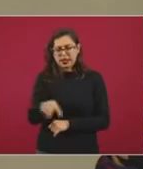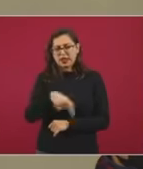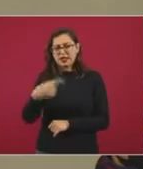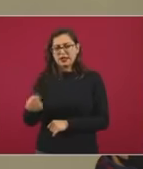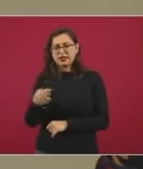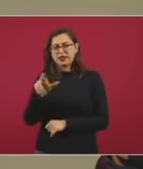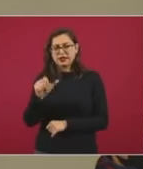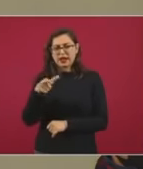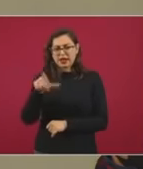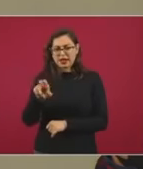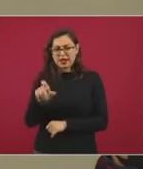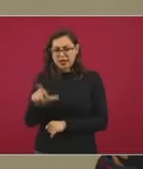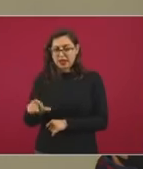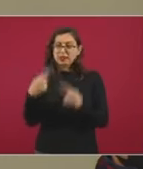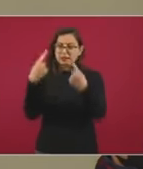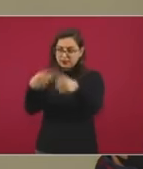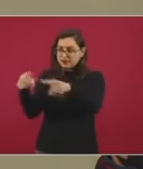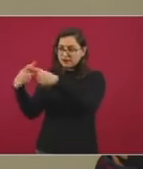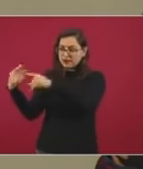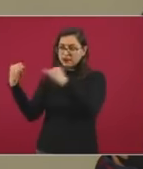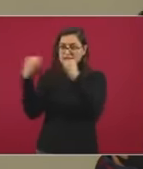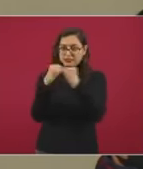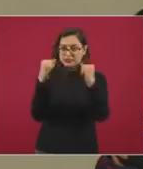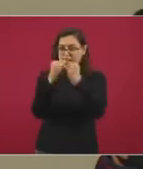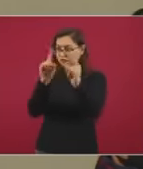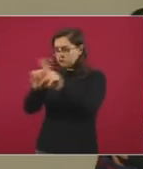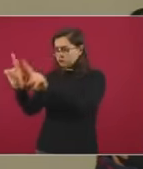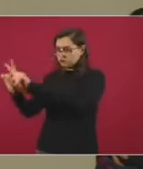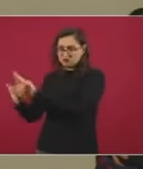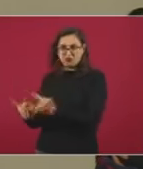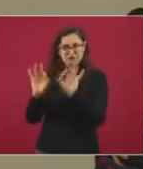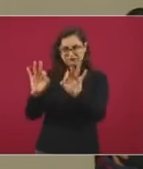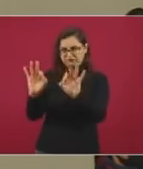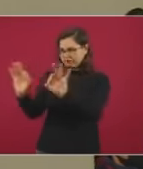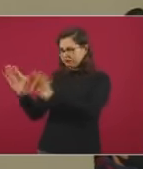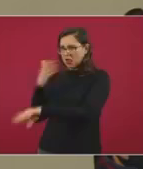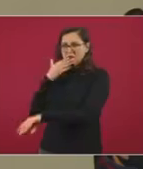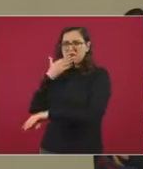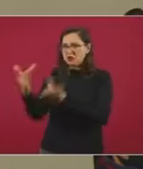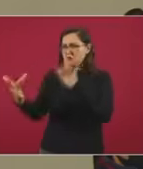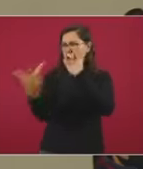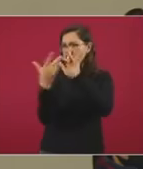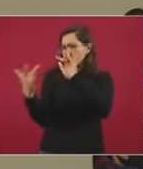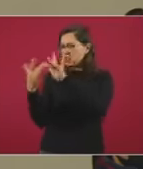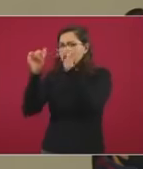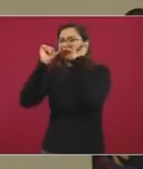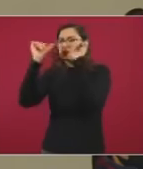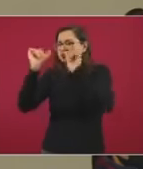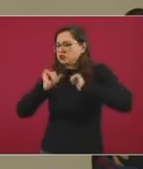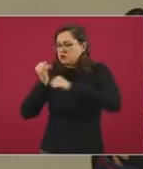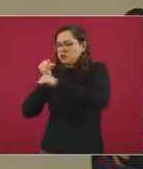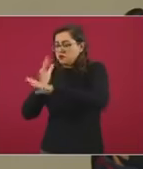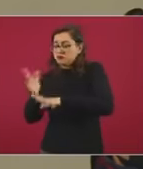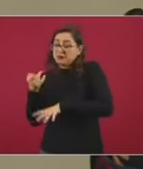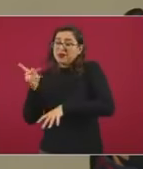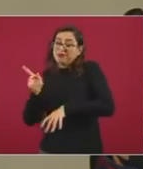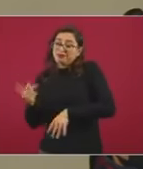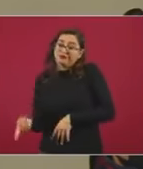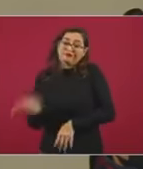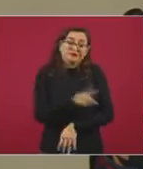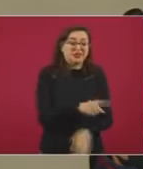Infonavit, pero también, desgraciadamente, la moneda tiene dos lados y también hay lados malos. El jueves 7 de mayo yo